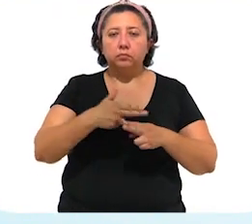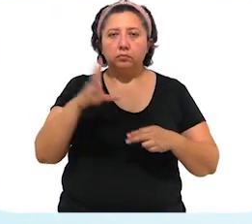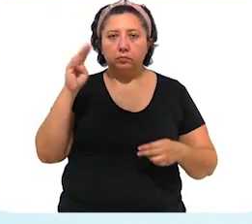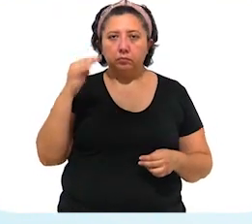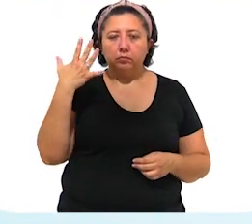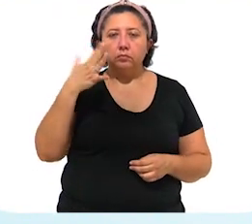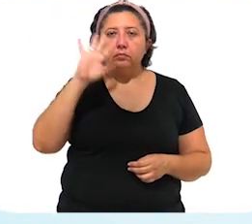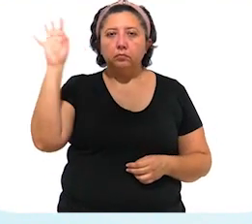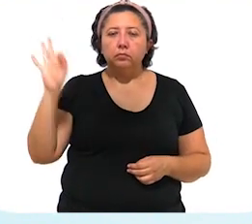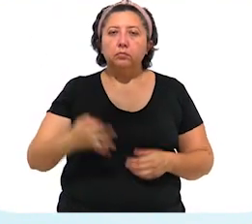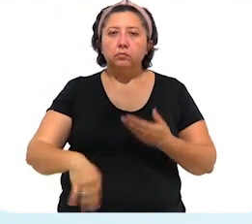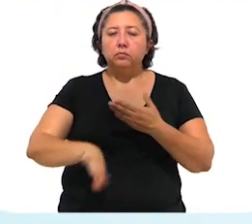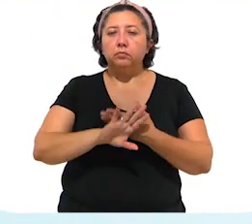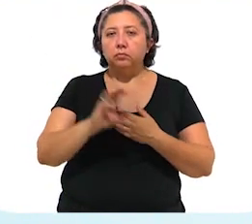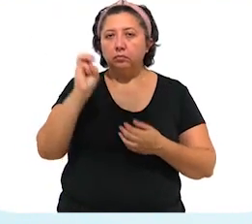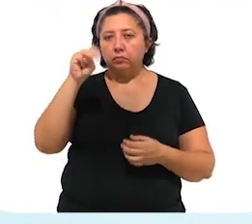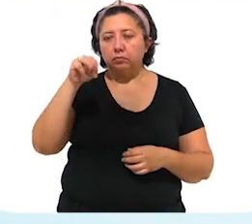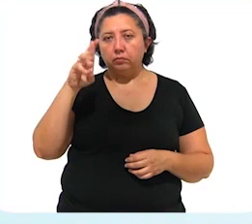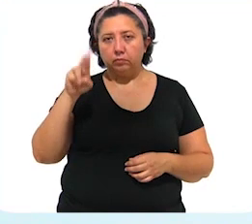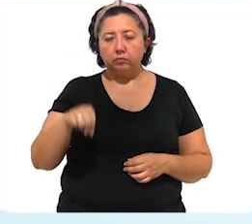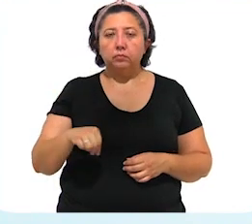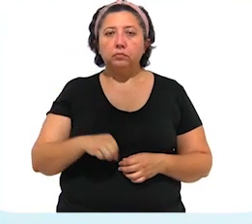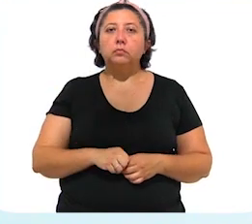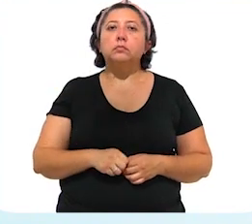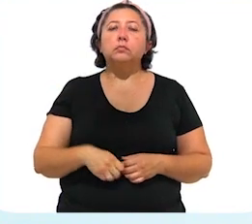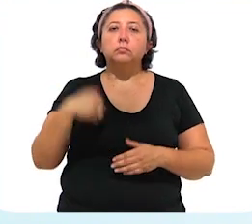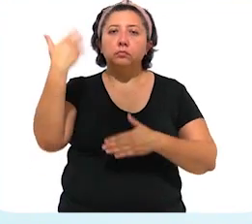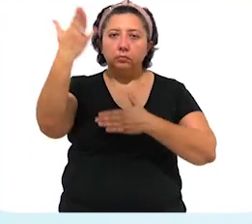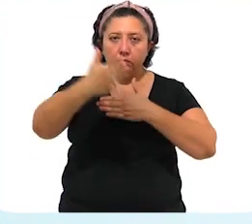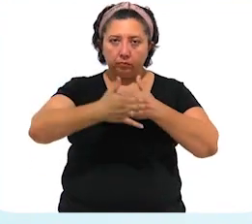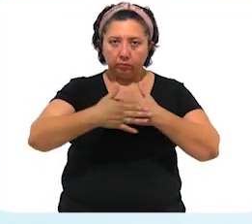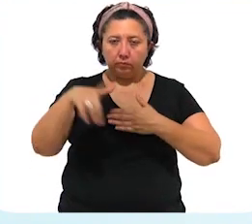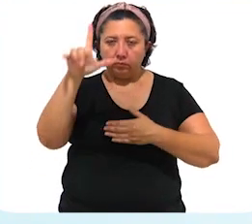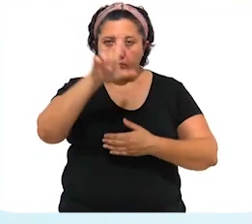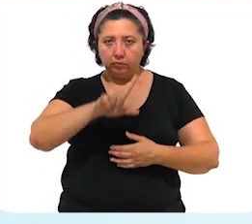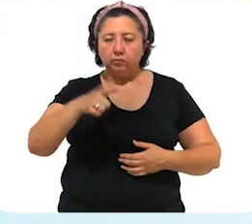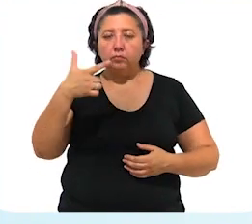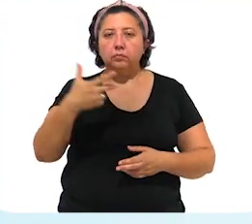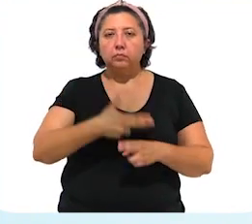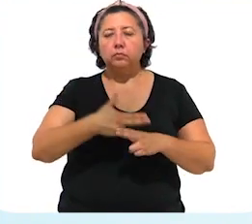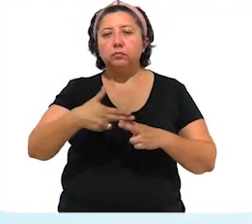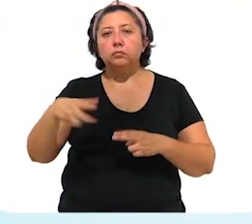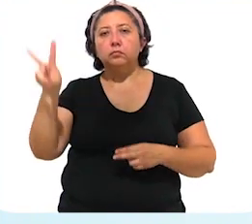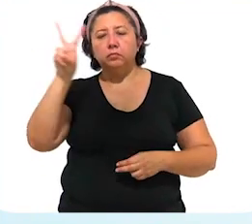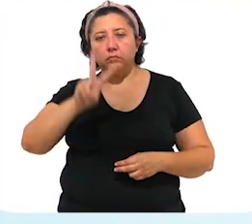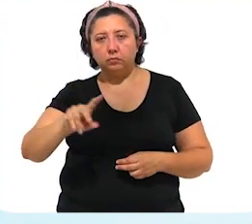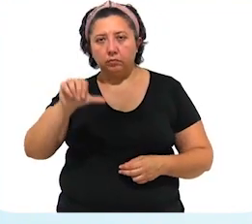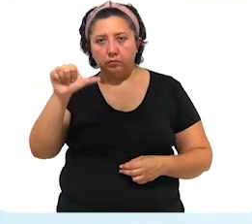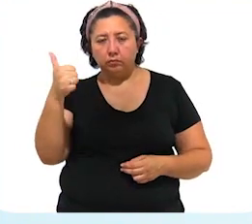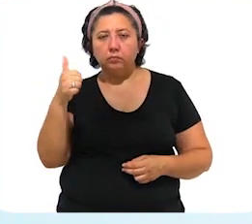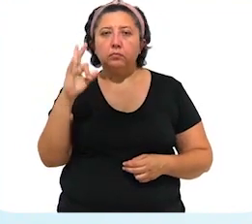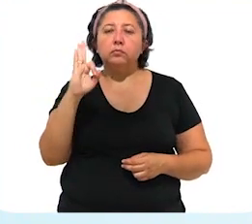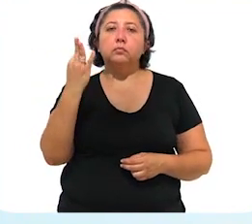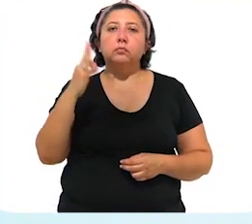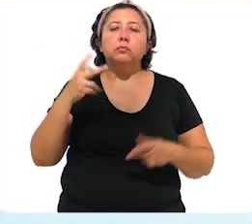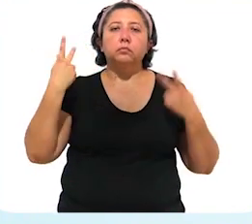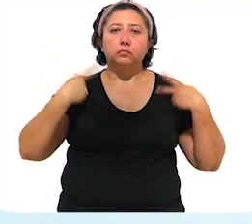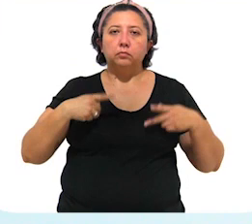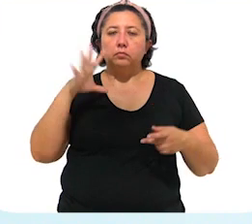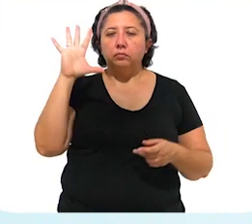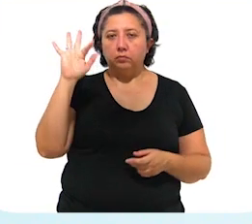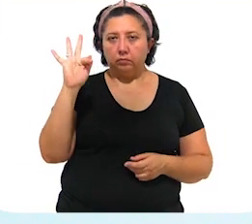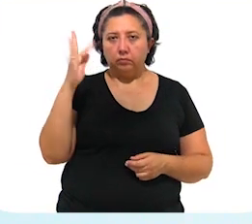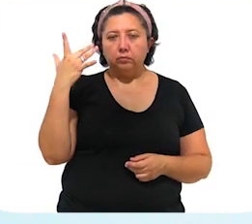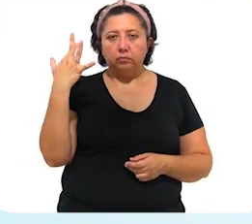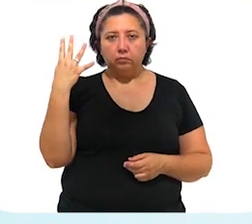95 por ciento contra o micro a partir del próximo lunes 7 y hasta el viernes 11 de febrero personas de